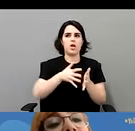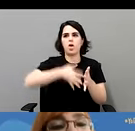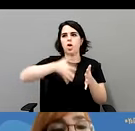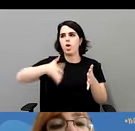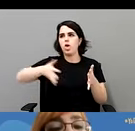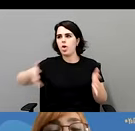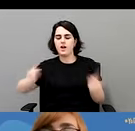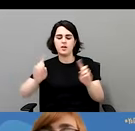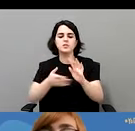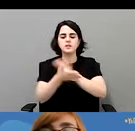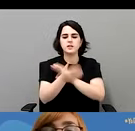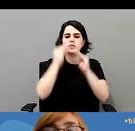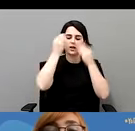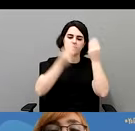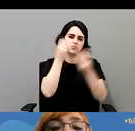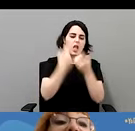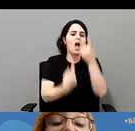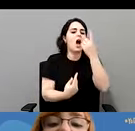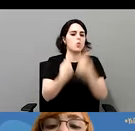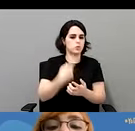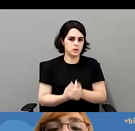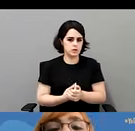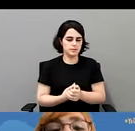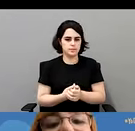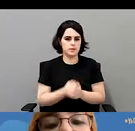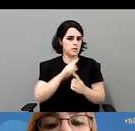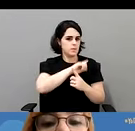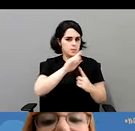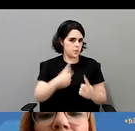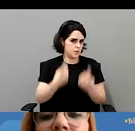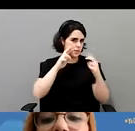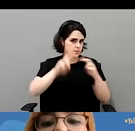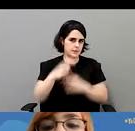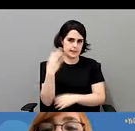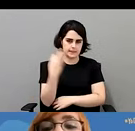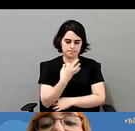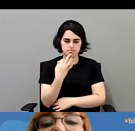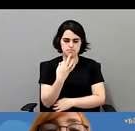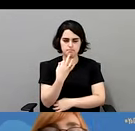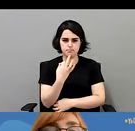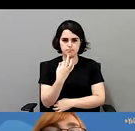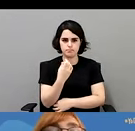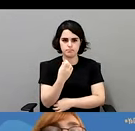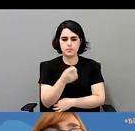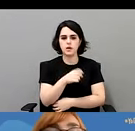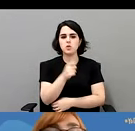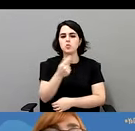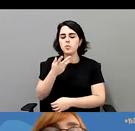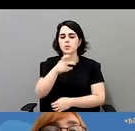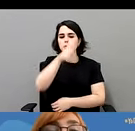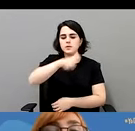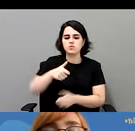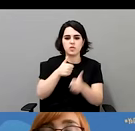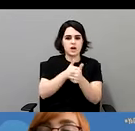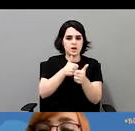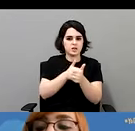hacer reflexión sobre algunas de ellas. Lo primero que quiero que veáis es el número de personas que usan la